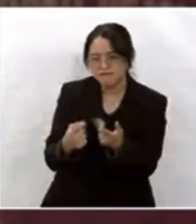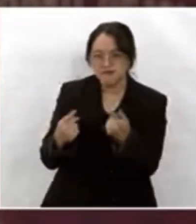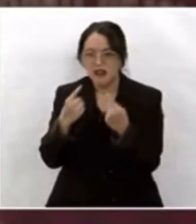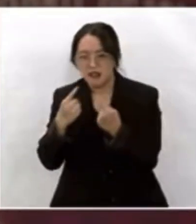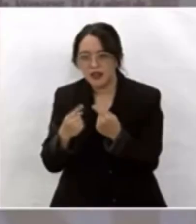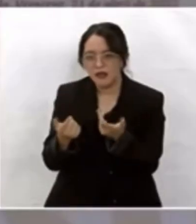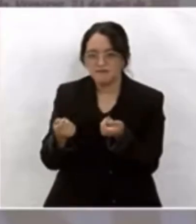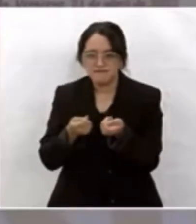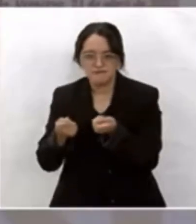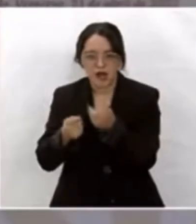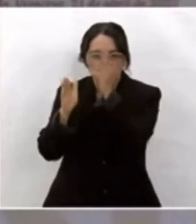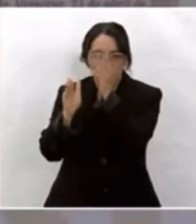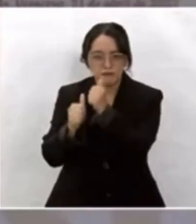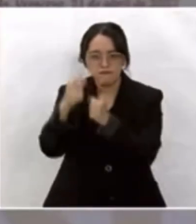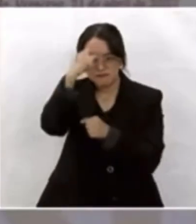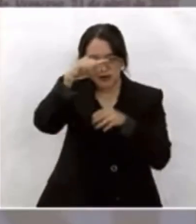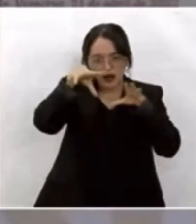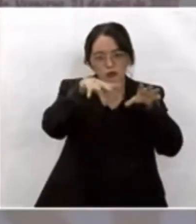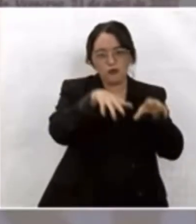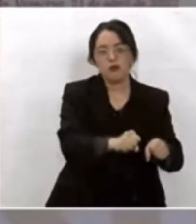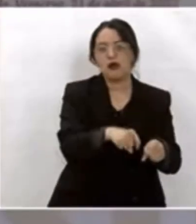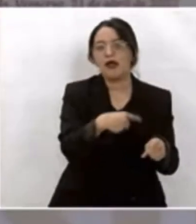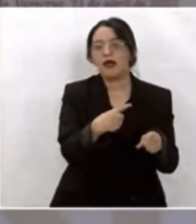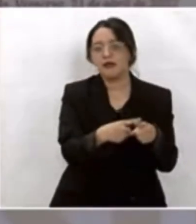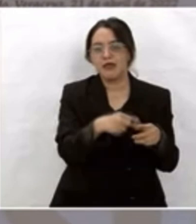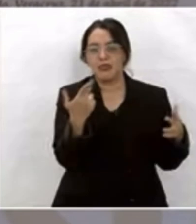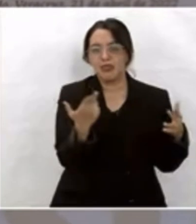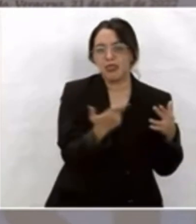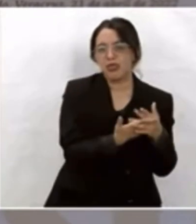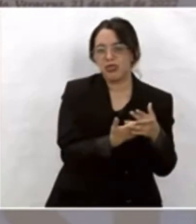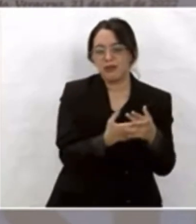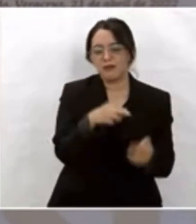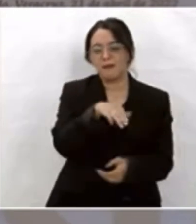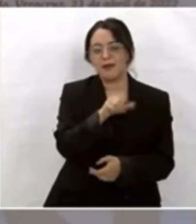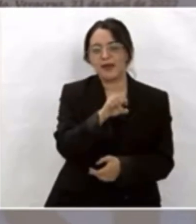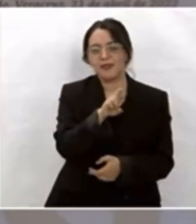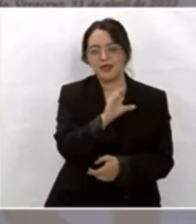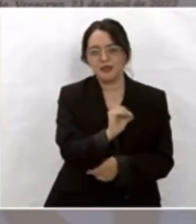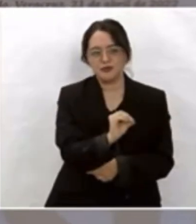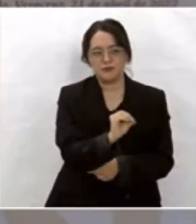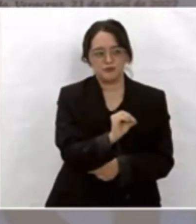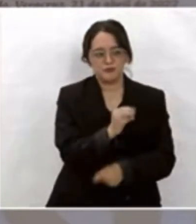fraguaron la detención y el asesinato de Francisco I.